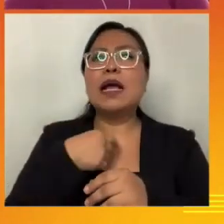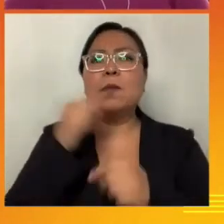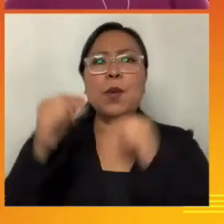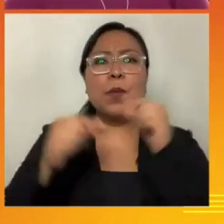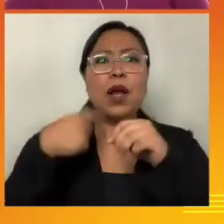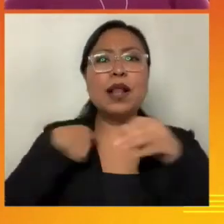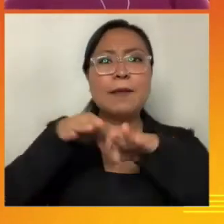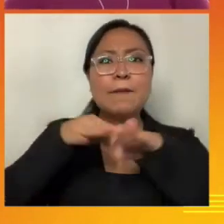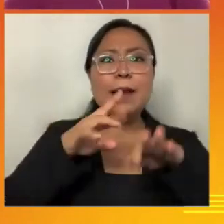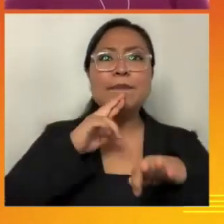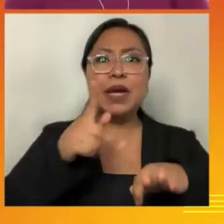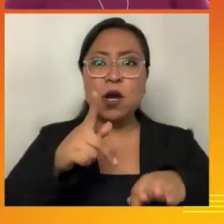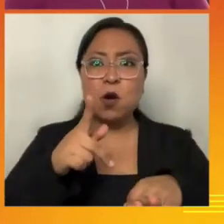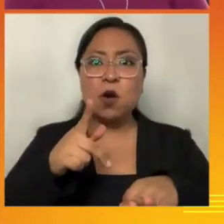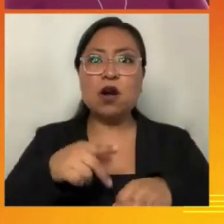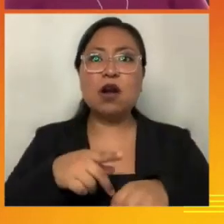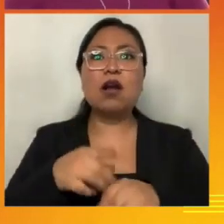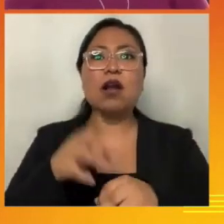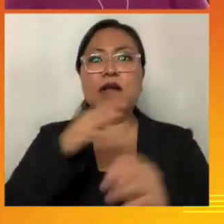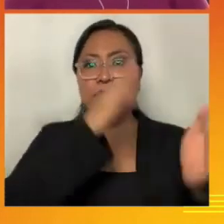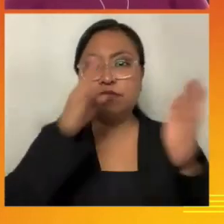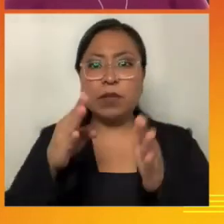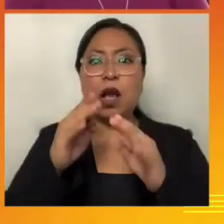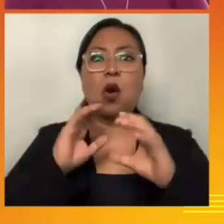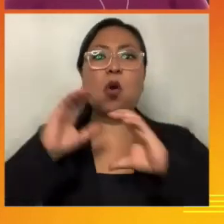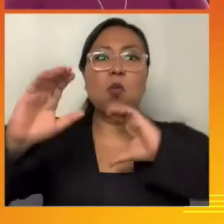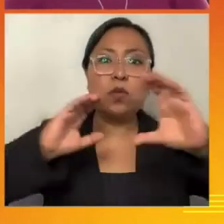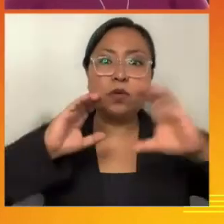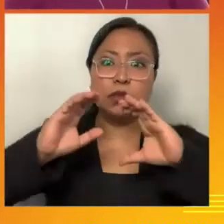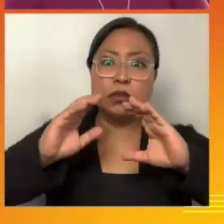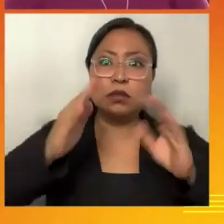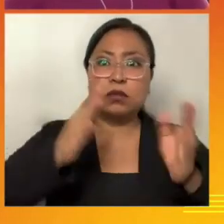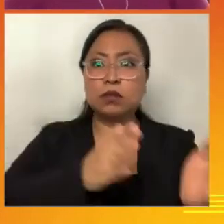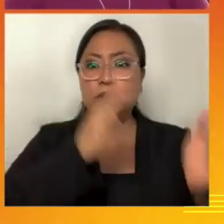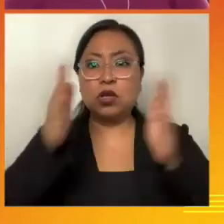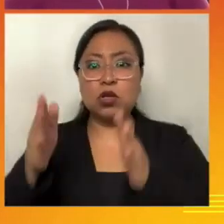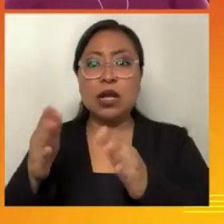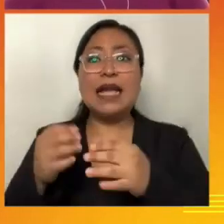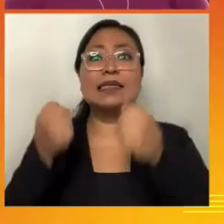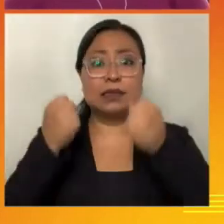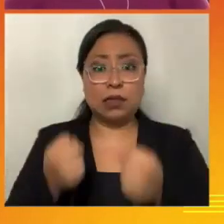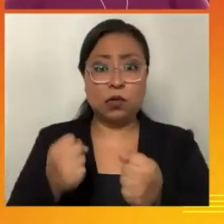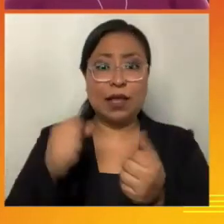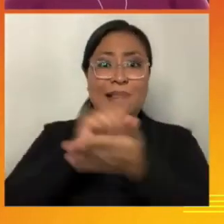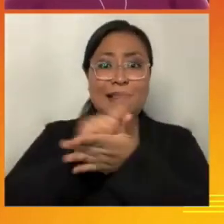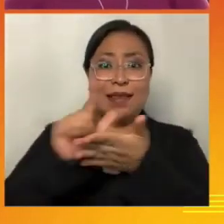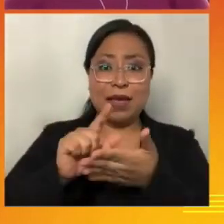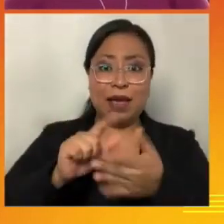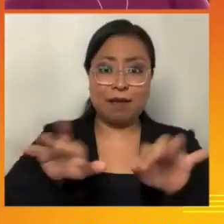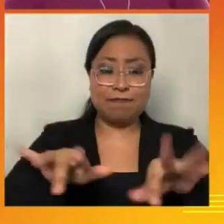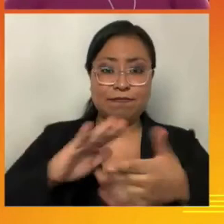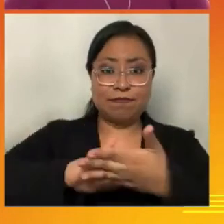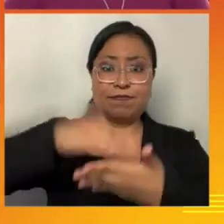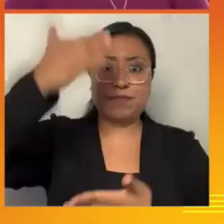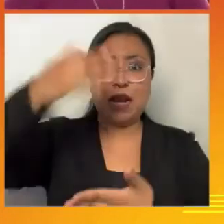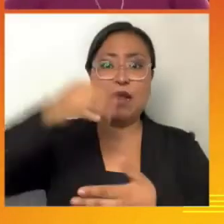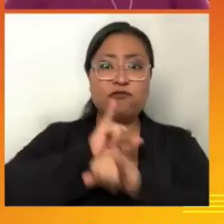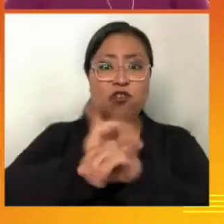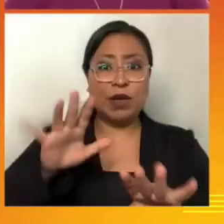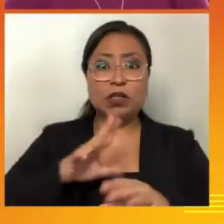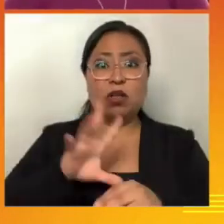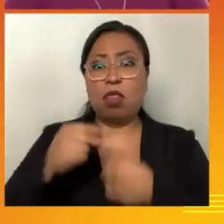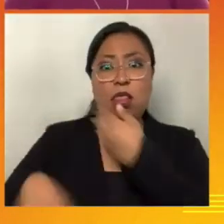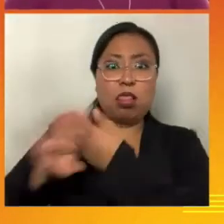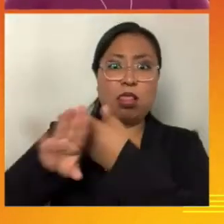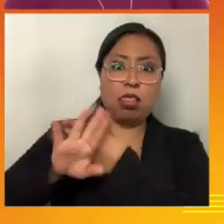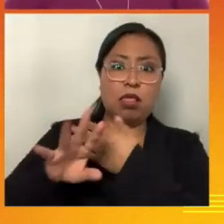para comunicación, la tercera en seguridad para, como les decía, mantener la información segura y evitar ataques cibernéticos